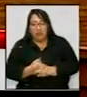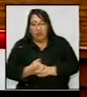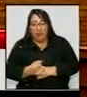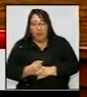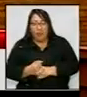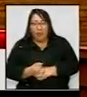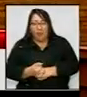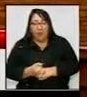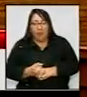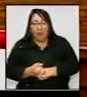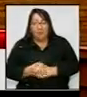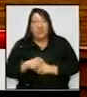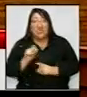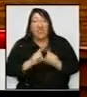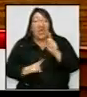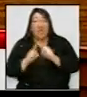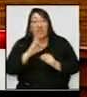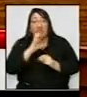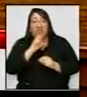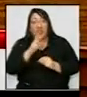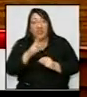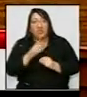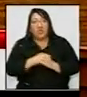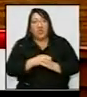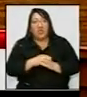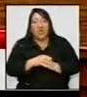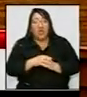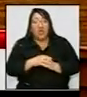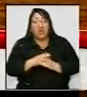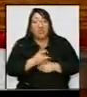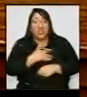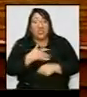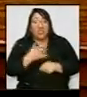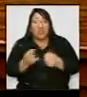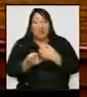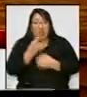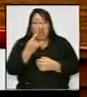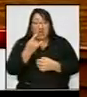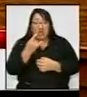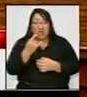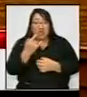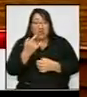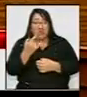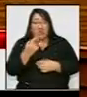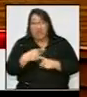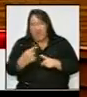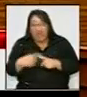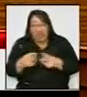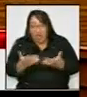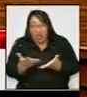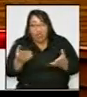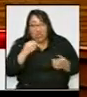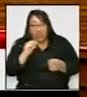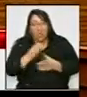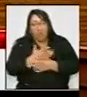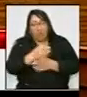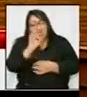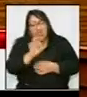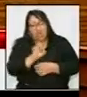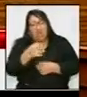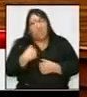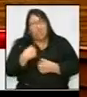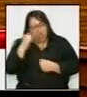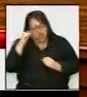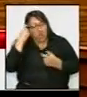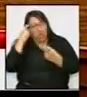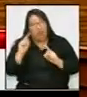Para que concluya. Si alguien se considera ofendido, al margen de las consideraciones si compartamos o no, yo sí